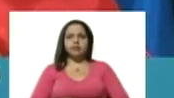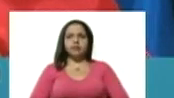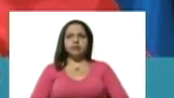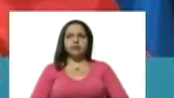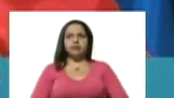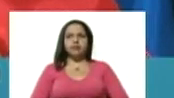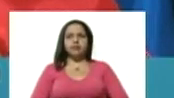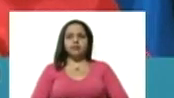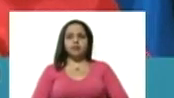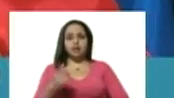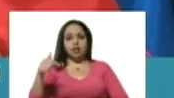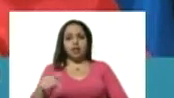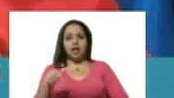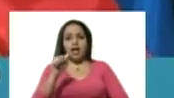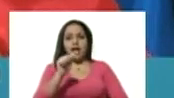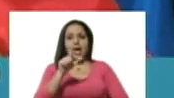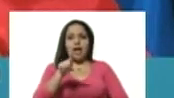Desde el ALBA, con